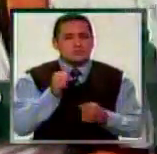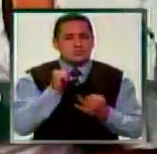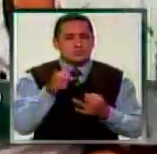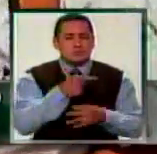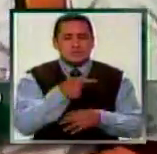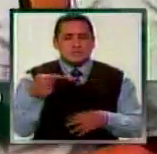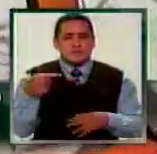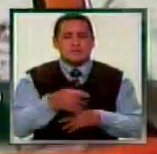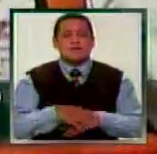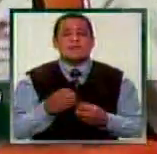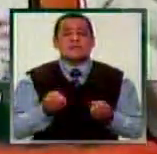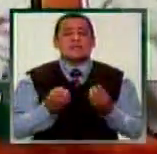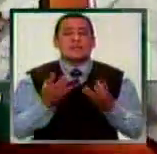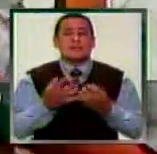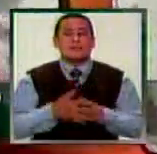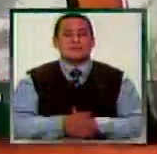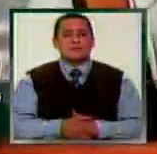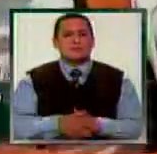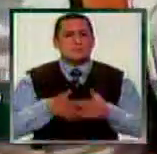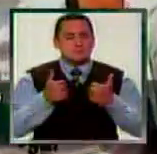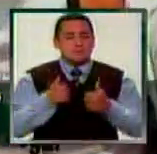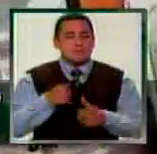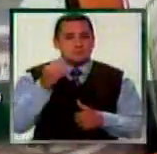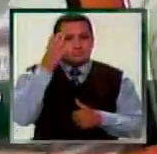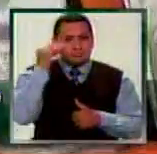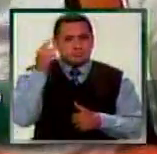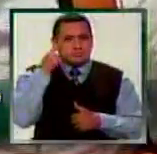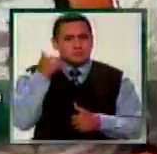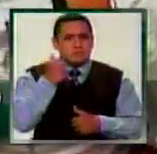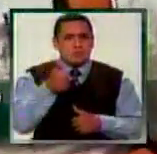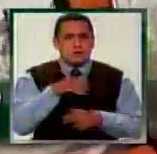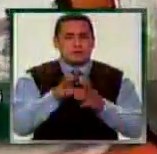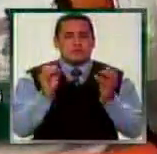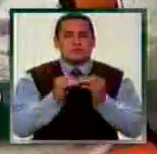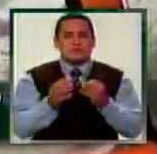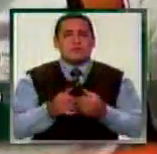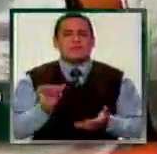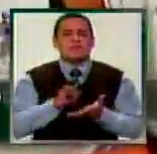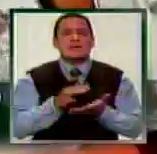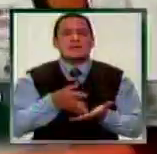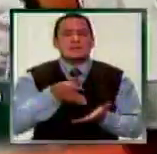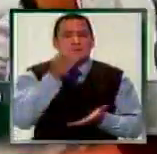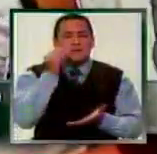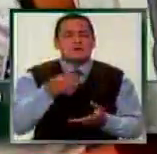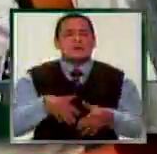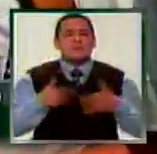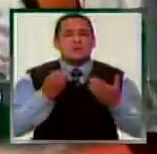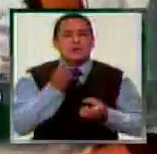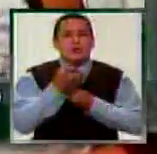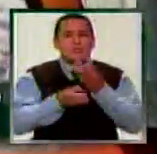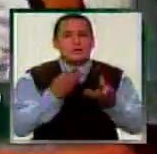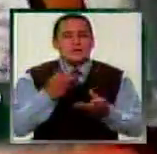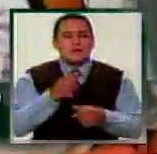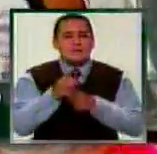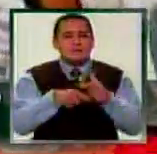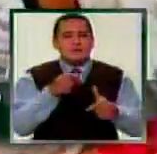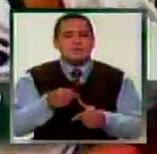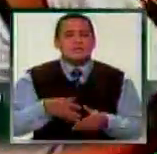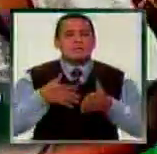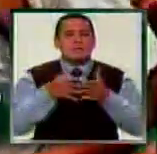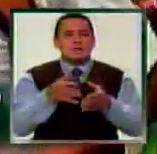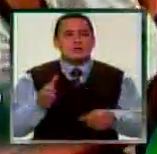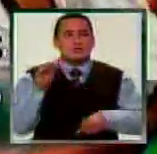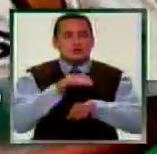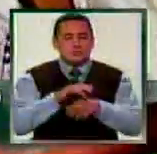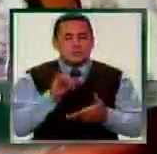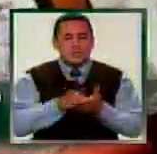charlas. ¿Qué tal? Sí, fue una experiencia inolvidable, magnífica, la verdad. ¿Qué es lo que has aprendido y qué puedes comunicar a la población de Pisco sobre lo